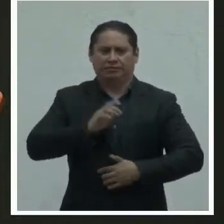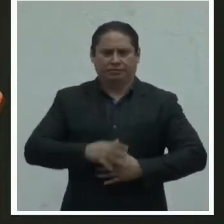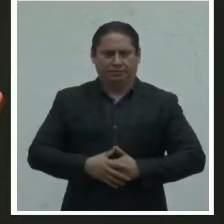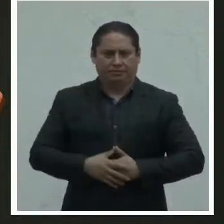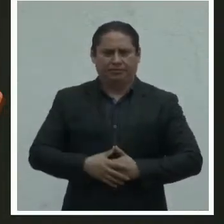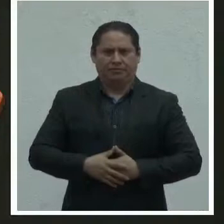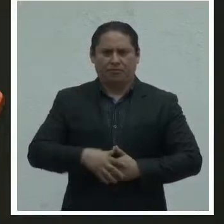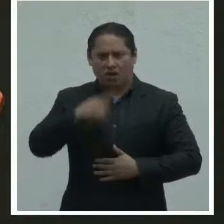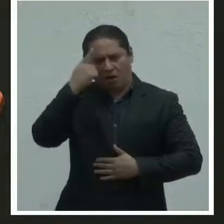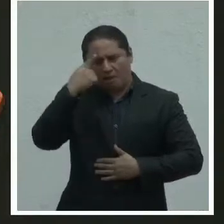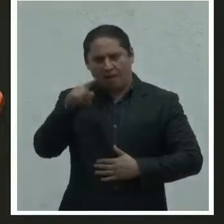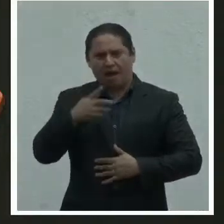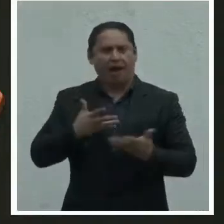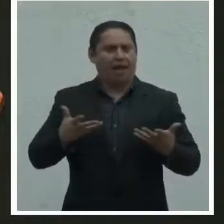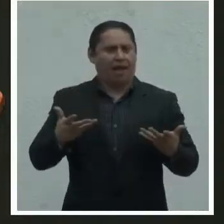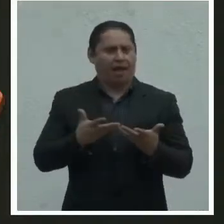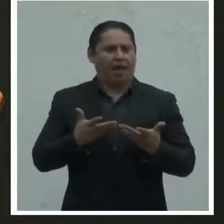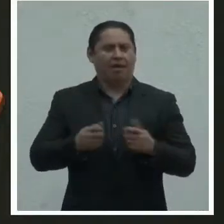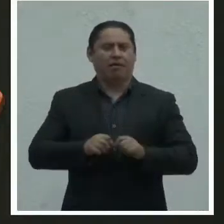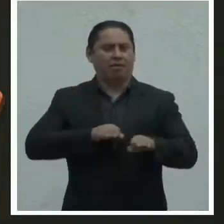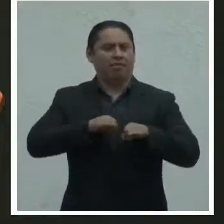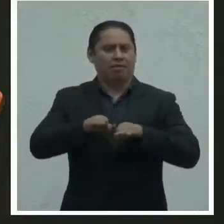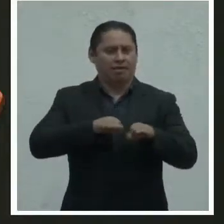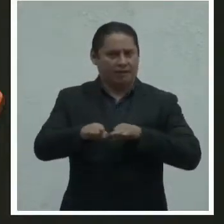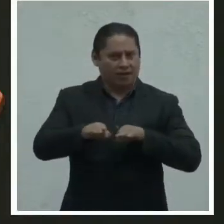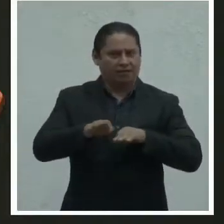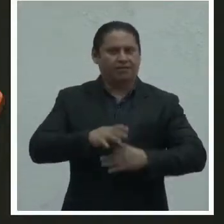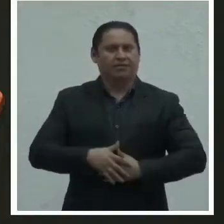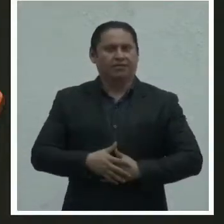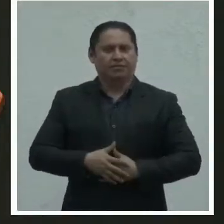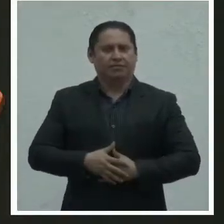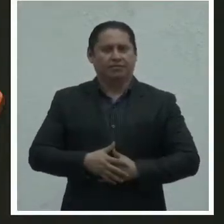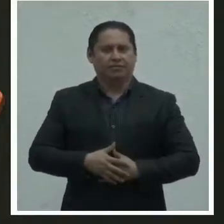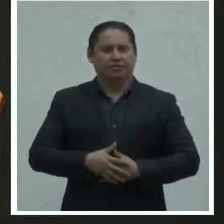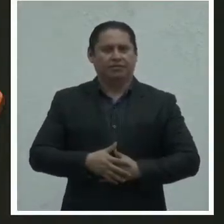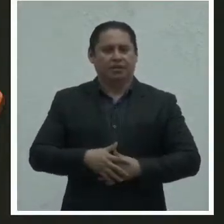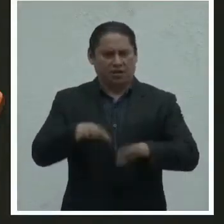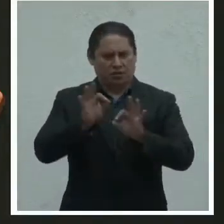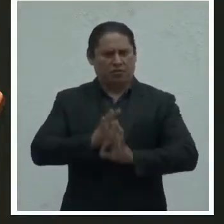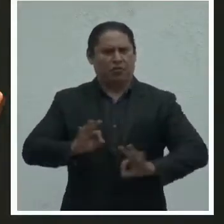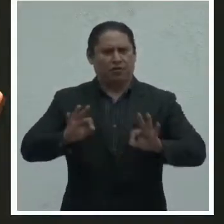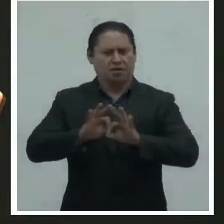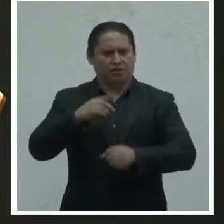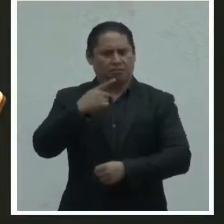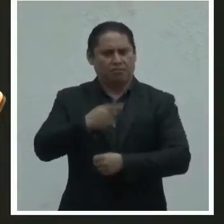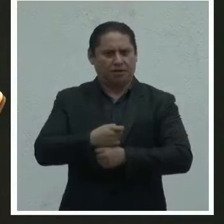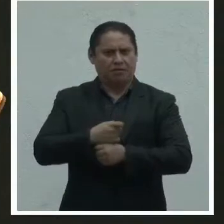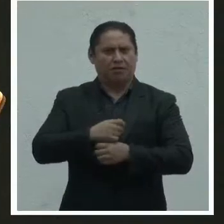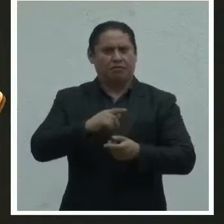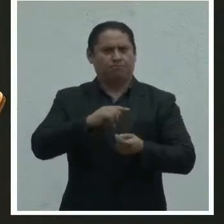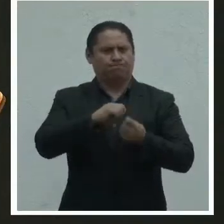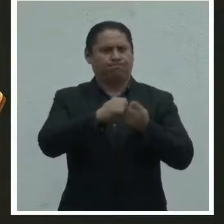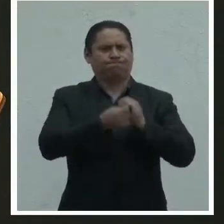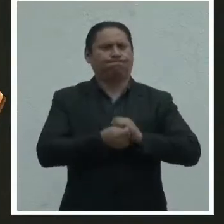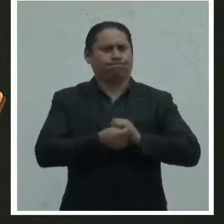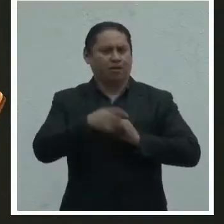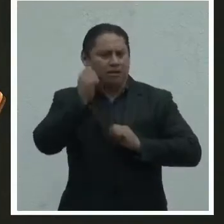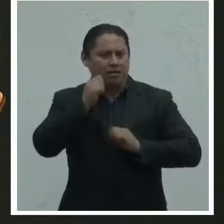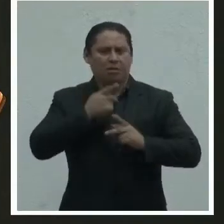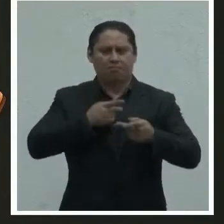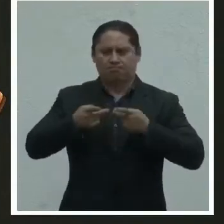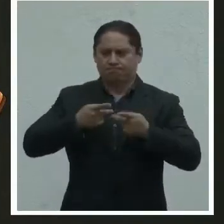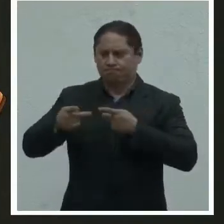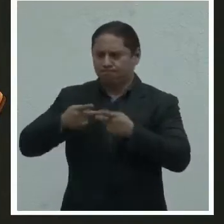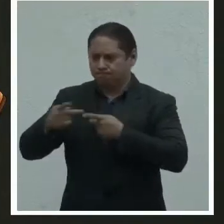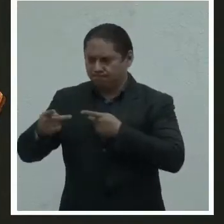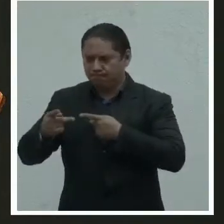para quien ejerce esta noble labor. Es un privilegio, pues convierte a quien lo practica